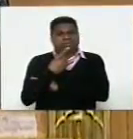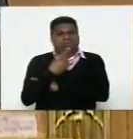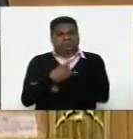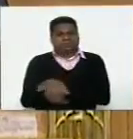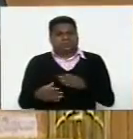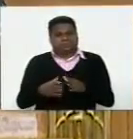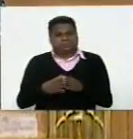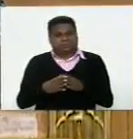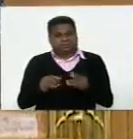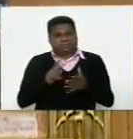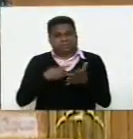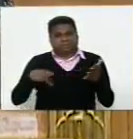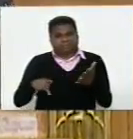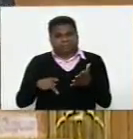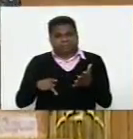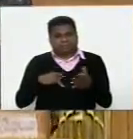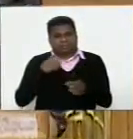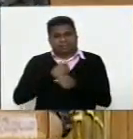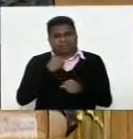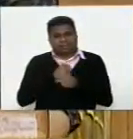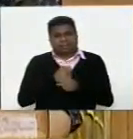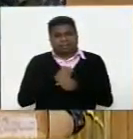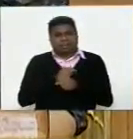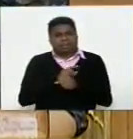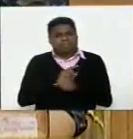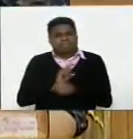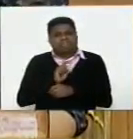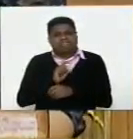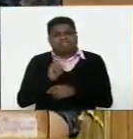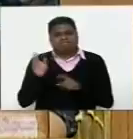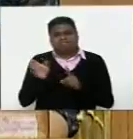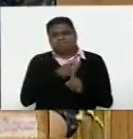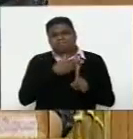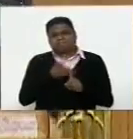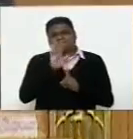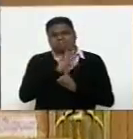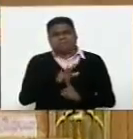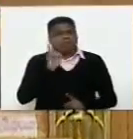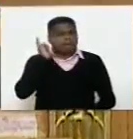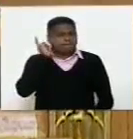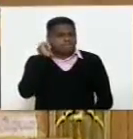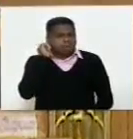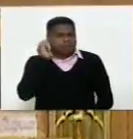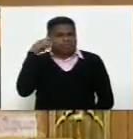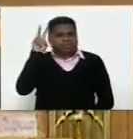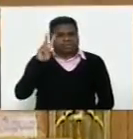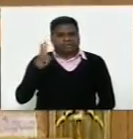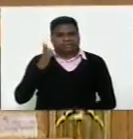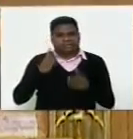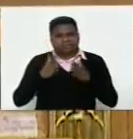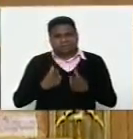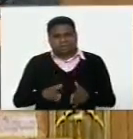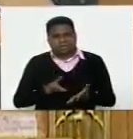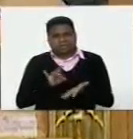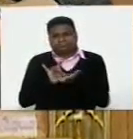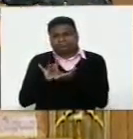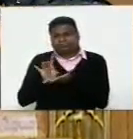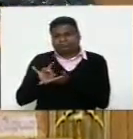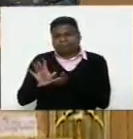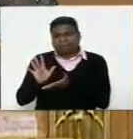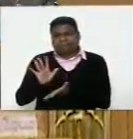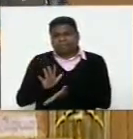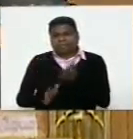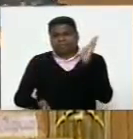de su estrategia ha sido atacar a la mujer venezolana, tratar de sacar a la mujer venezolana